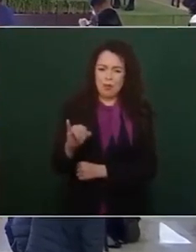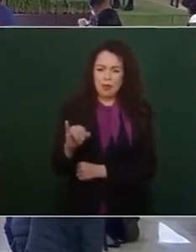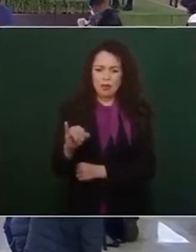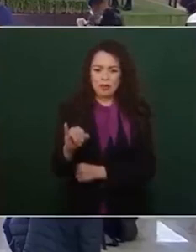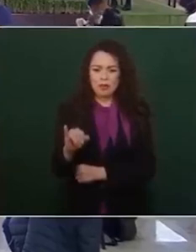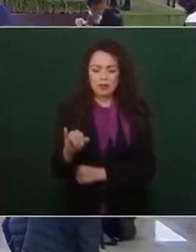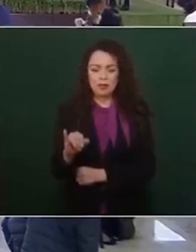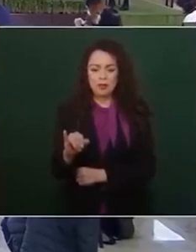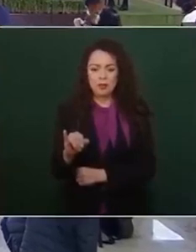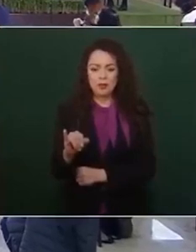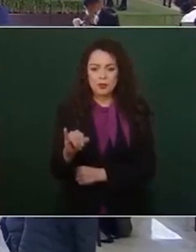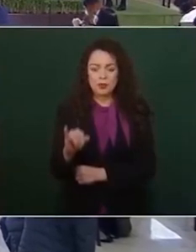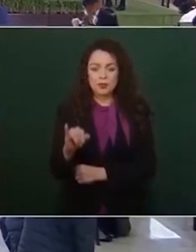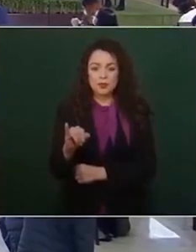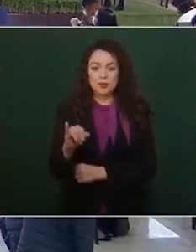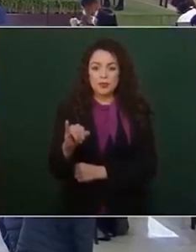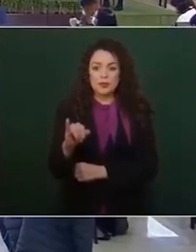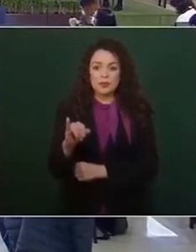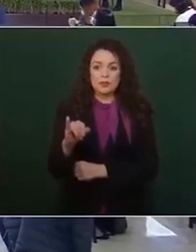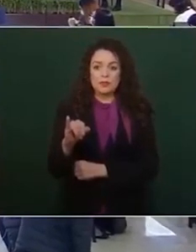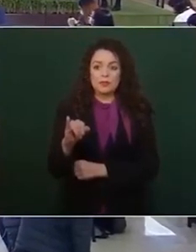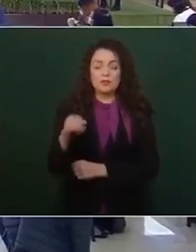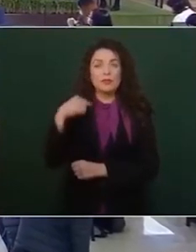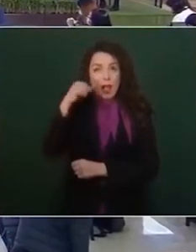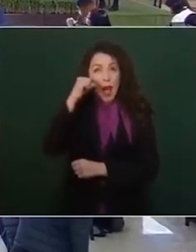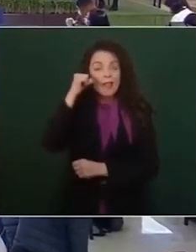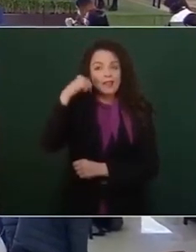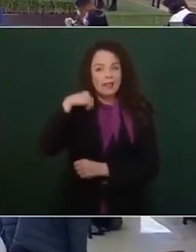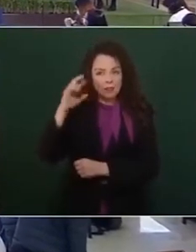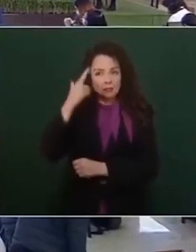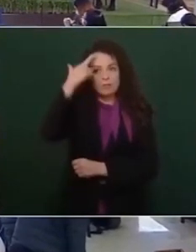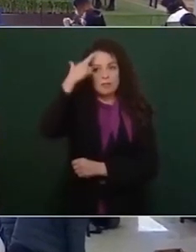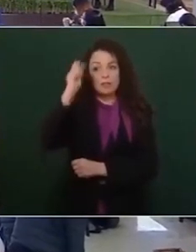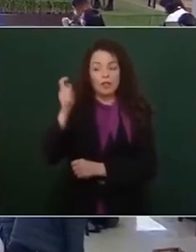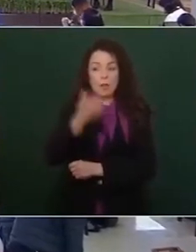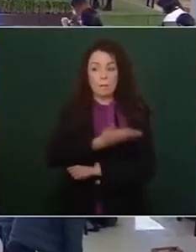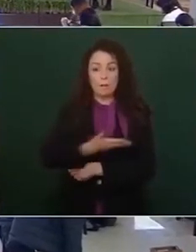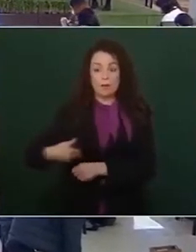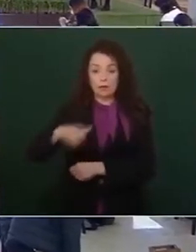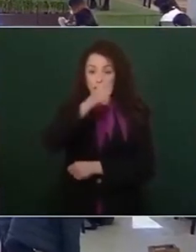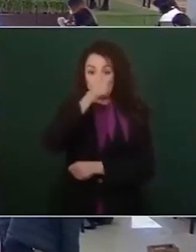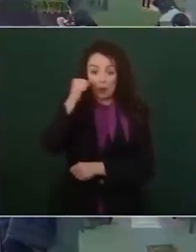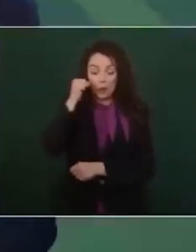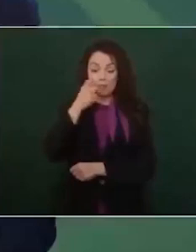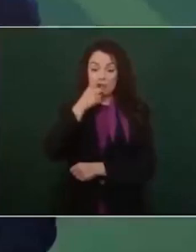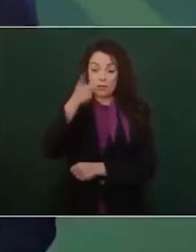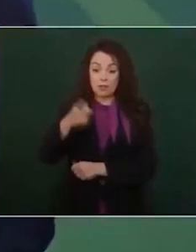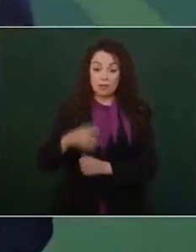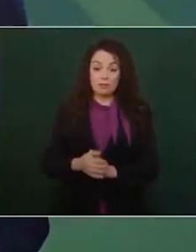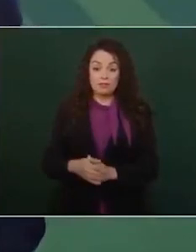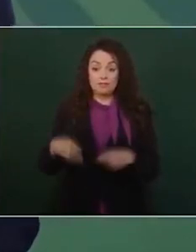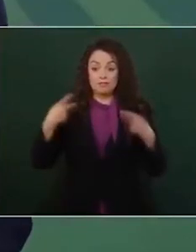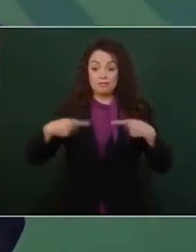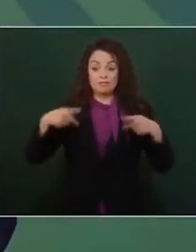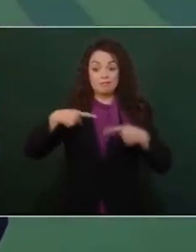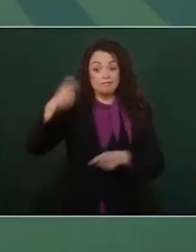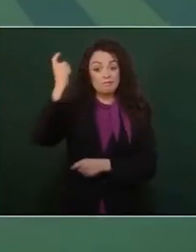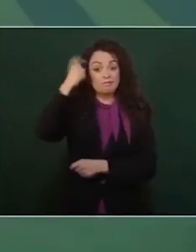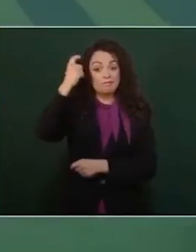Decía el presidente Juárez, ayer lo recordaba yo, que a los retrógradas hay que hablarles